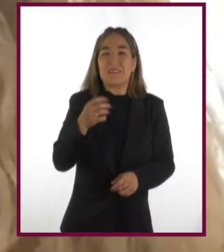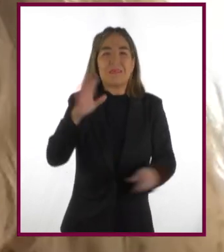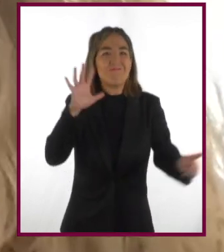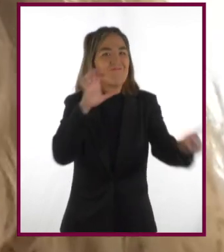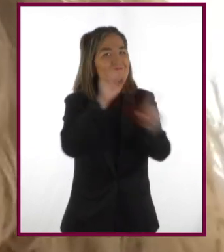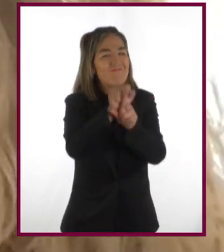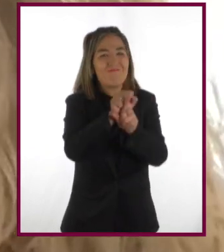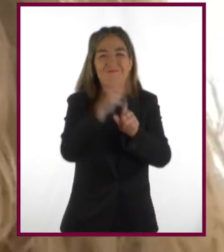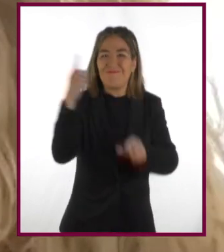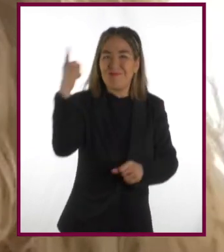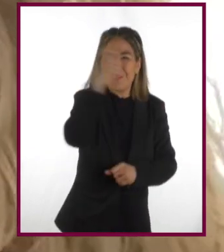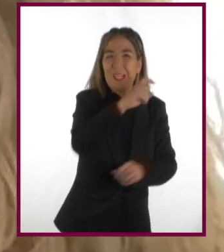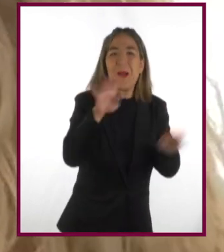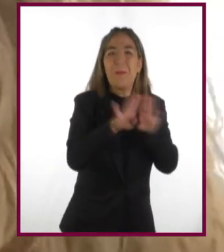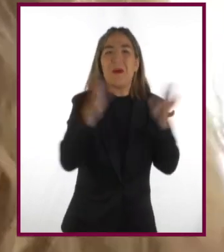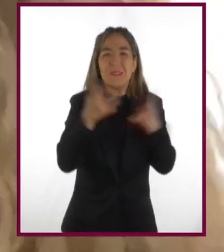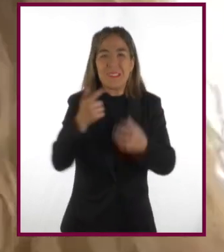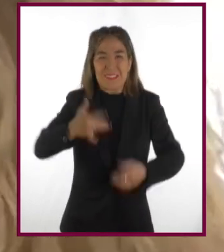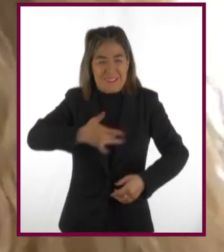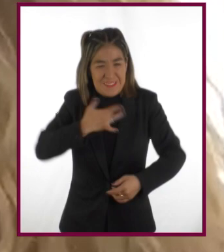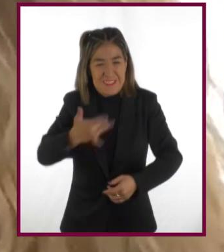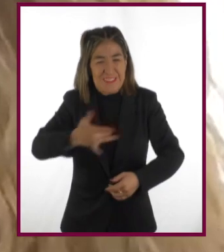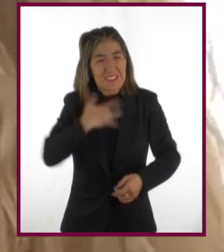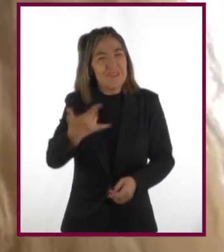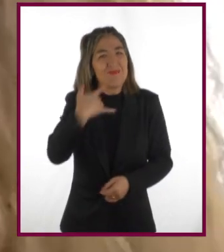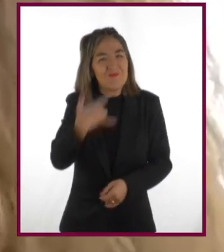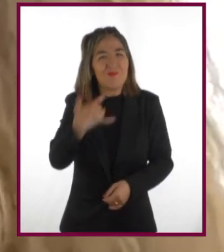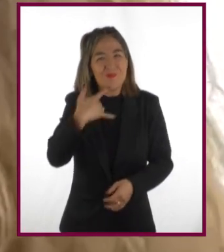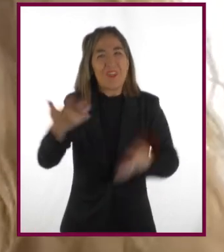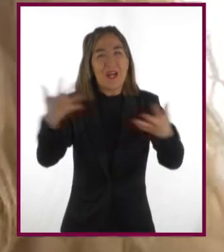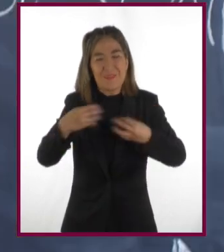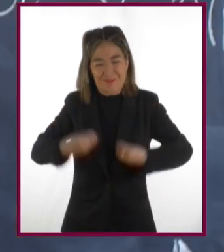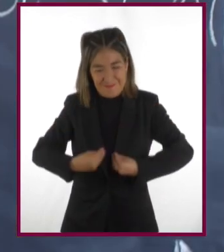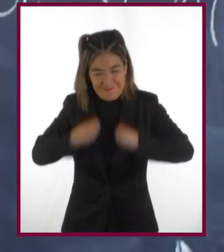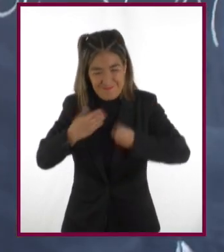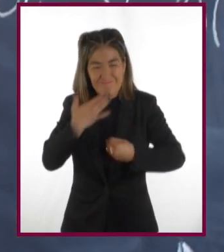reto que nos hace sentir vivos todos los días.